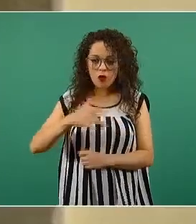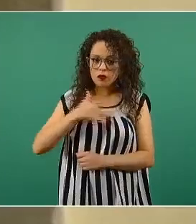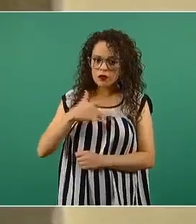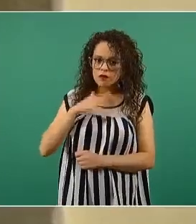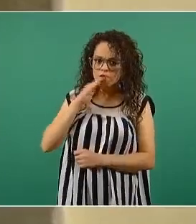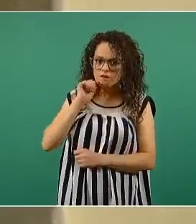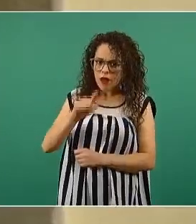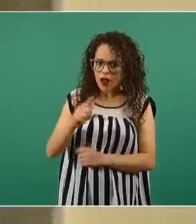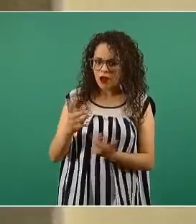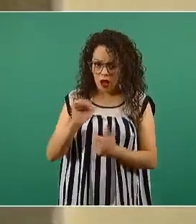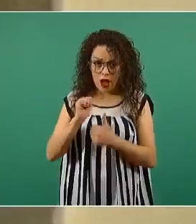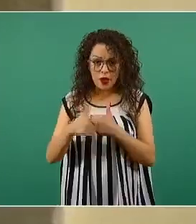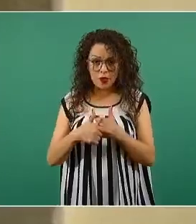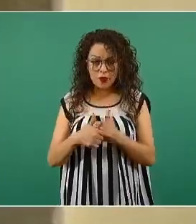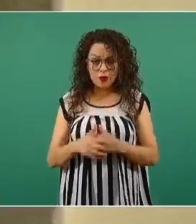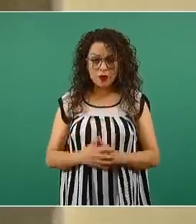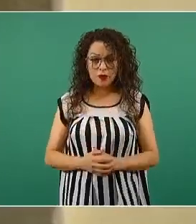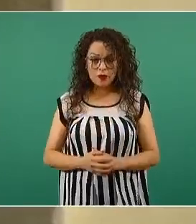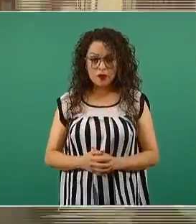negativo?